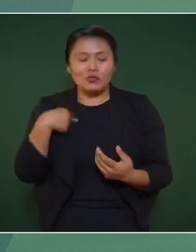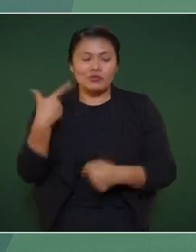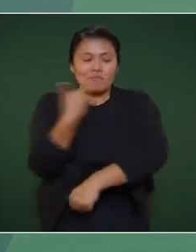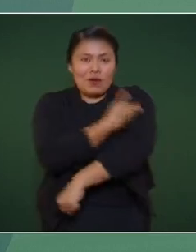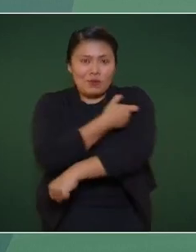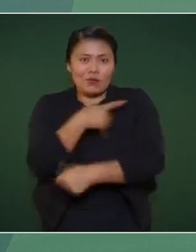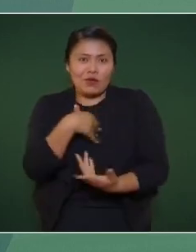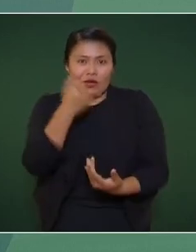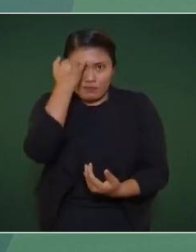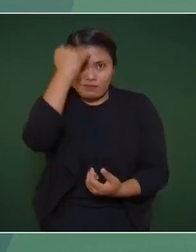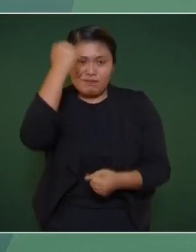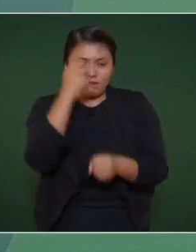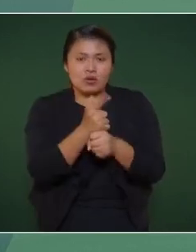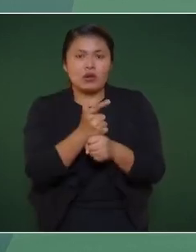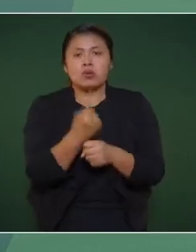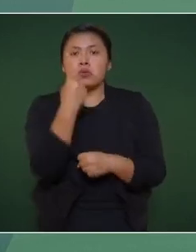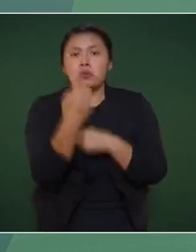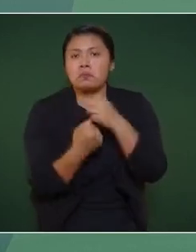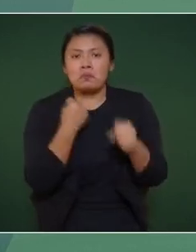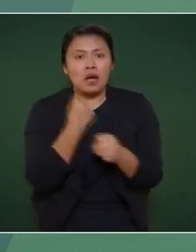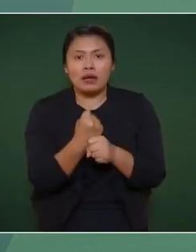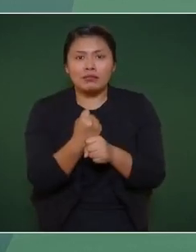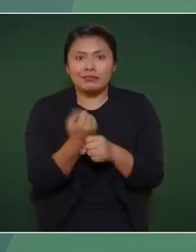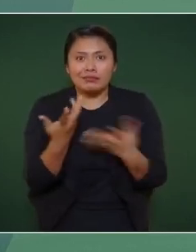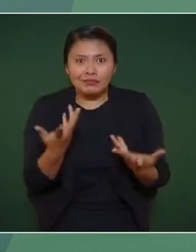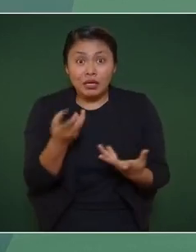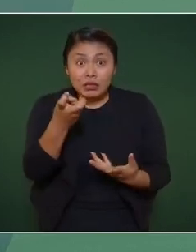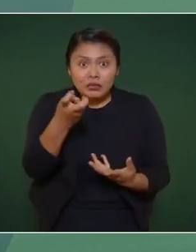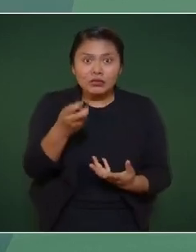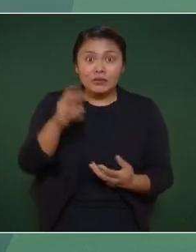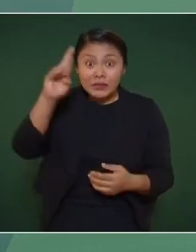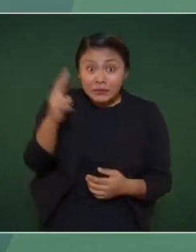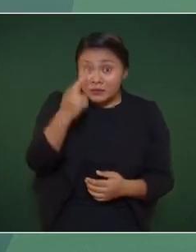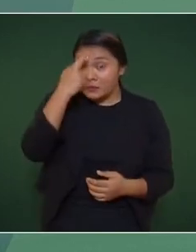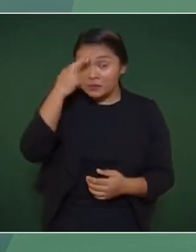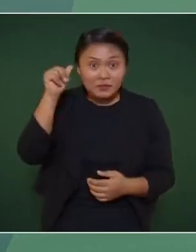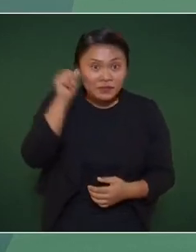Eso no se puede olvidar. Nosotros,